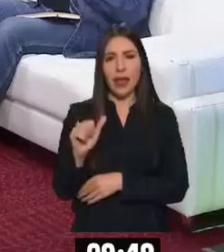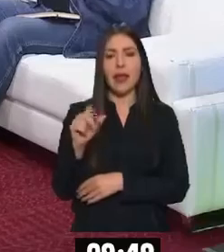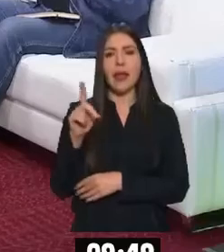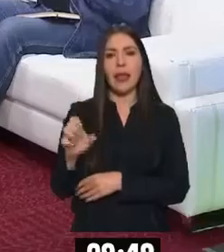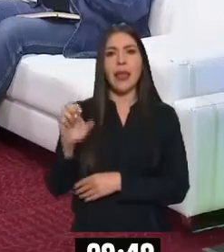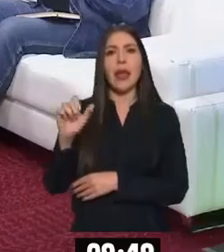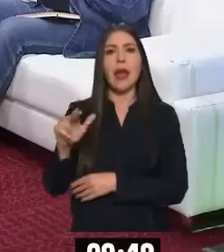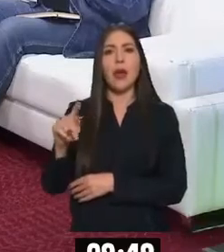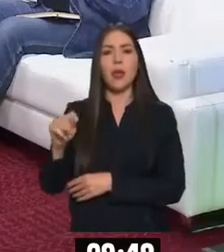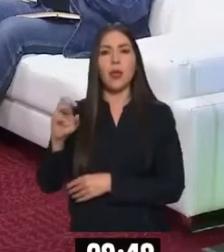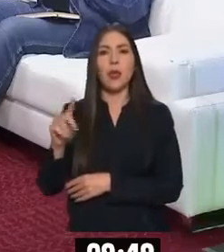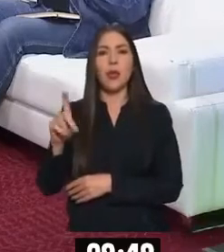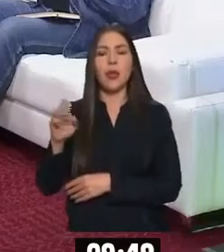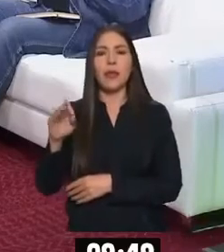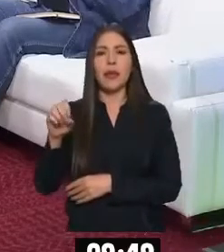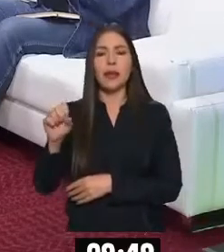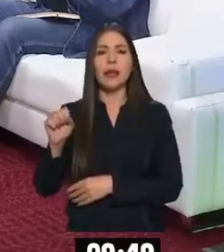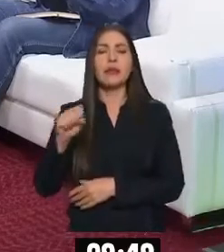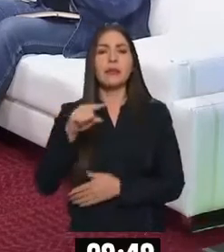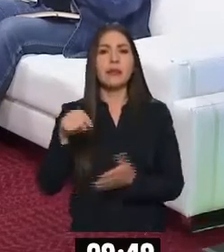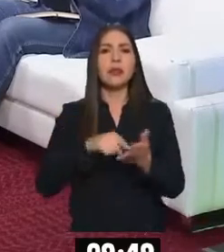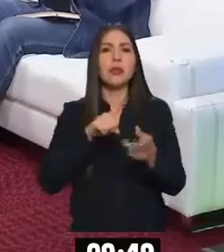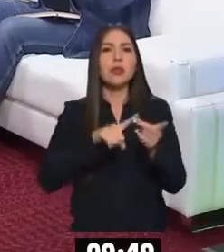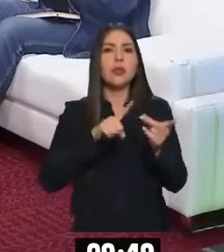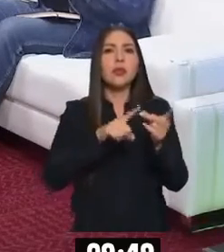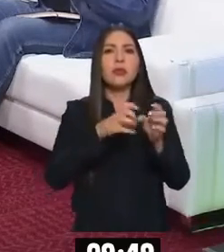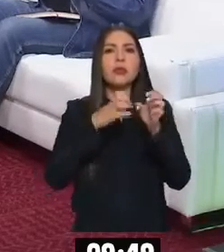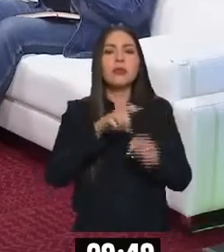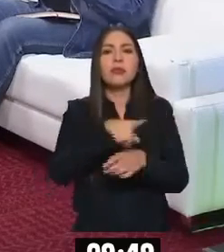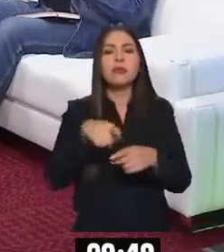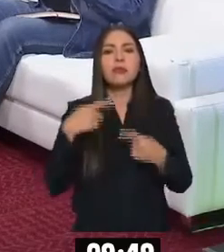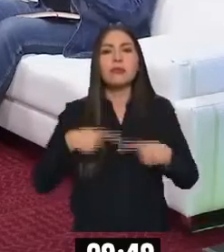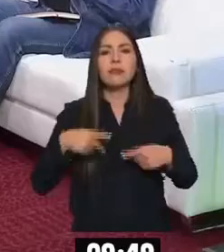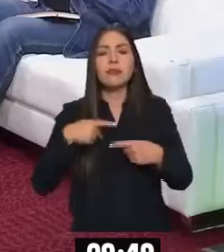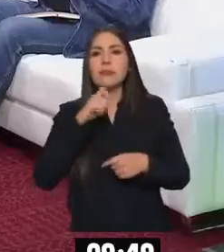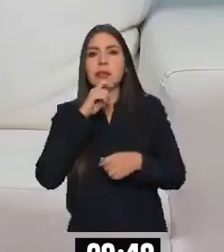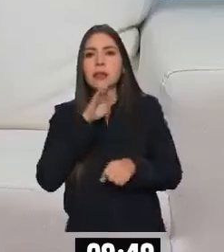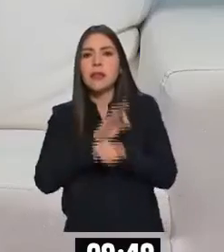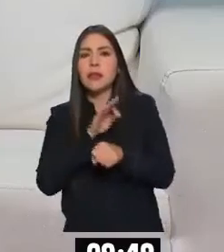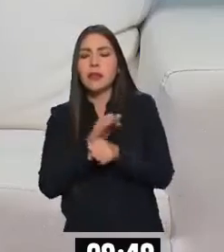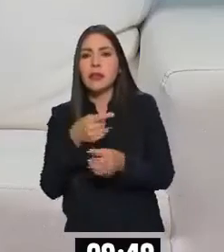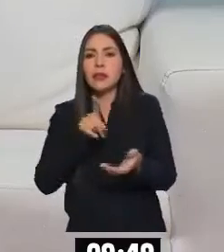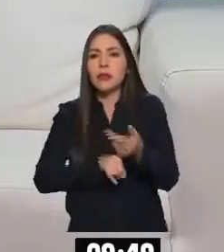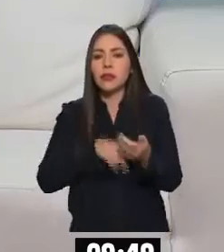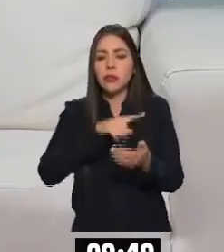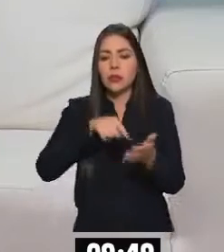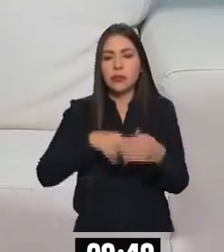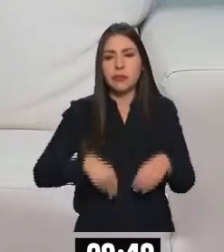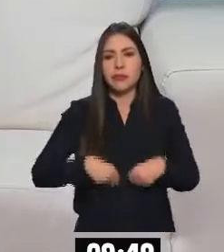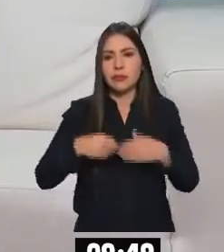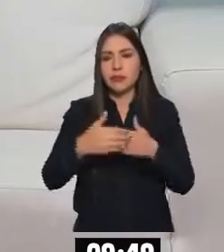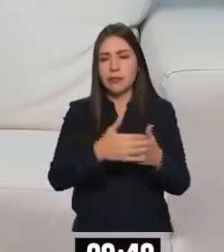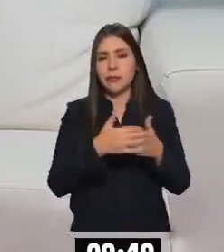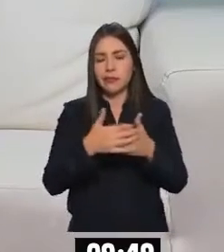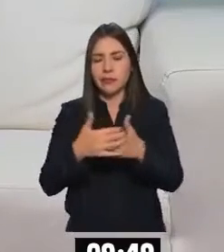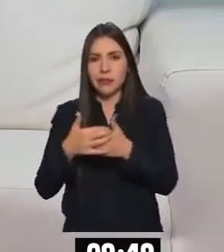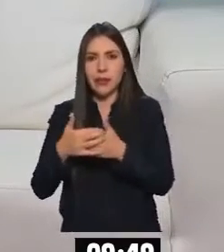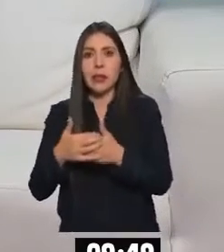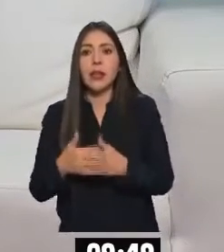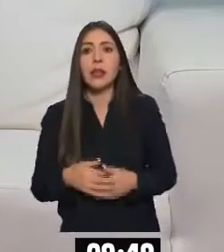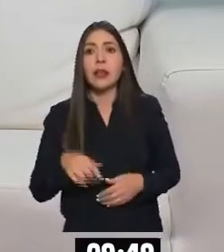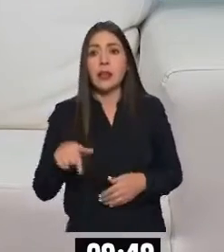este momento, de una realidad convulsa en muchas regiones del país, en donde lamentablemente sí